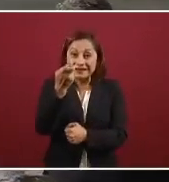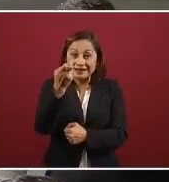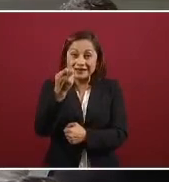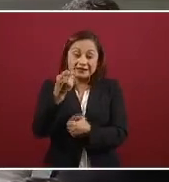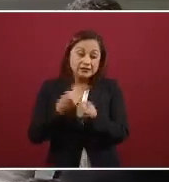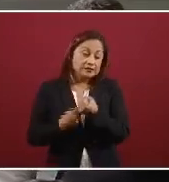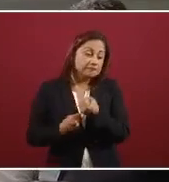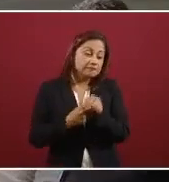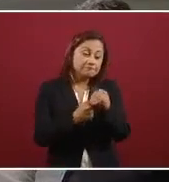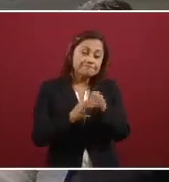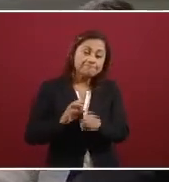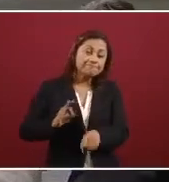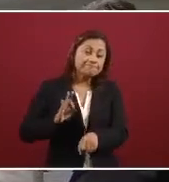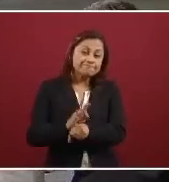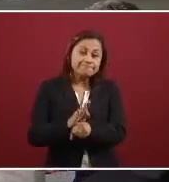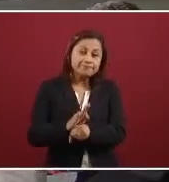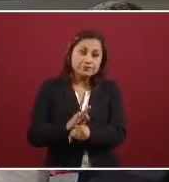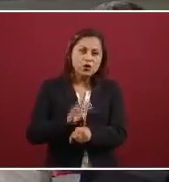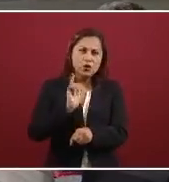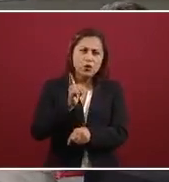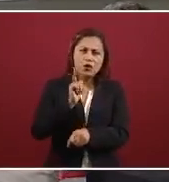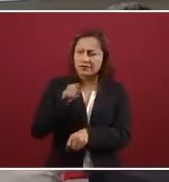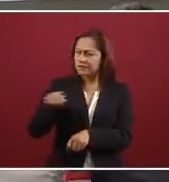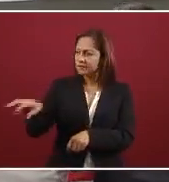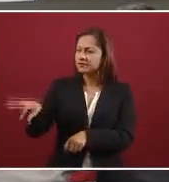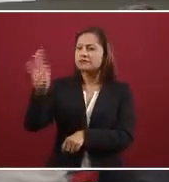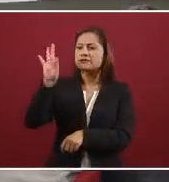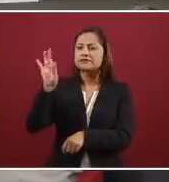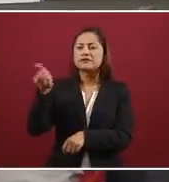Ojalá y se encuentre.